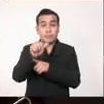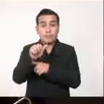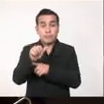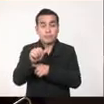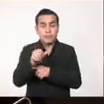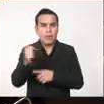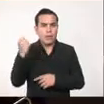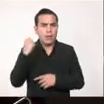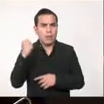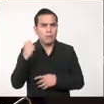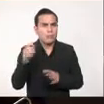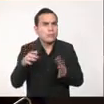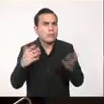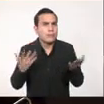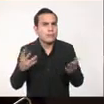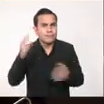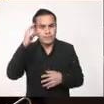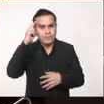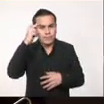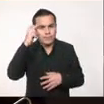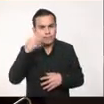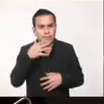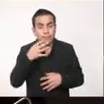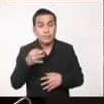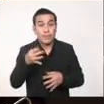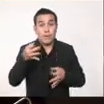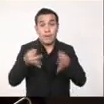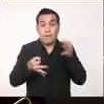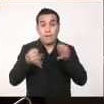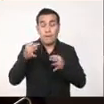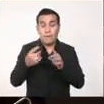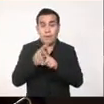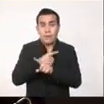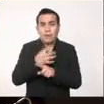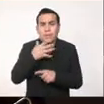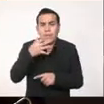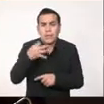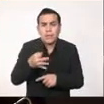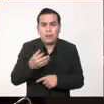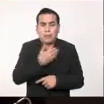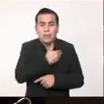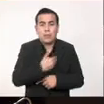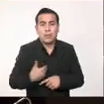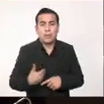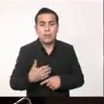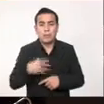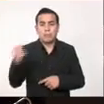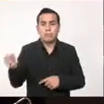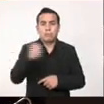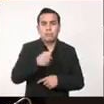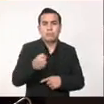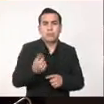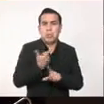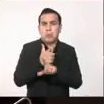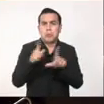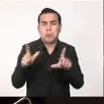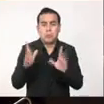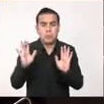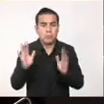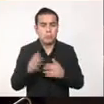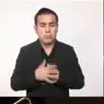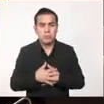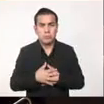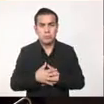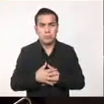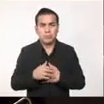presidente de la República. Porque al magistrado hay que poner requisitos especiales para su sustitución y al presidente de la República para la sustitución no hay ningún requisito más que la Asamblea